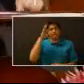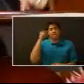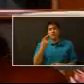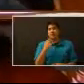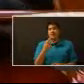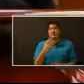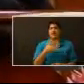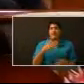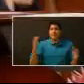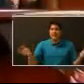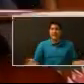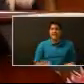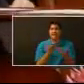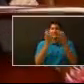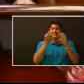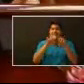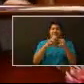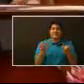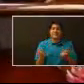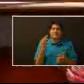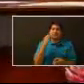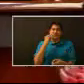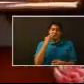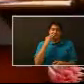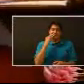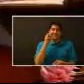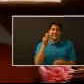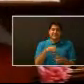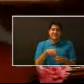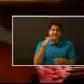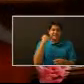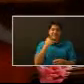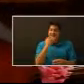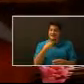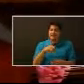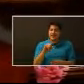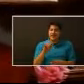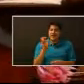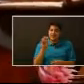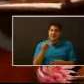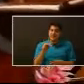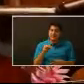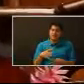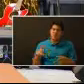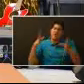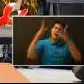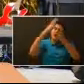Entonces ella definitivamente tuvo que pasar a otra etapa